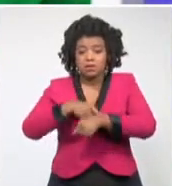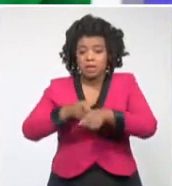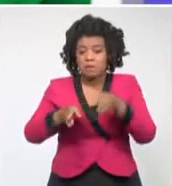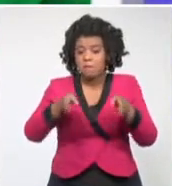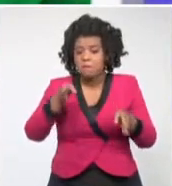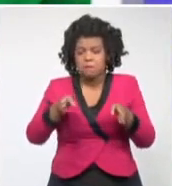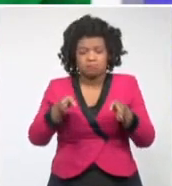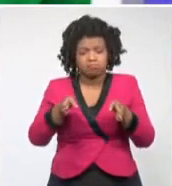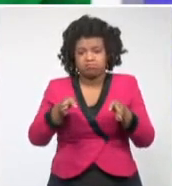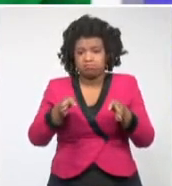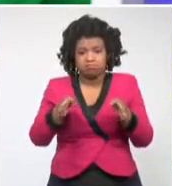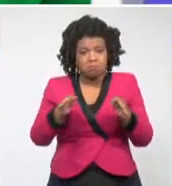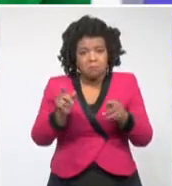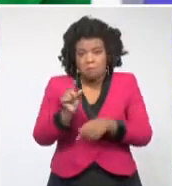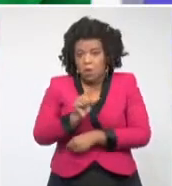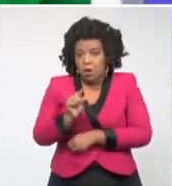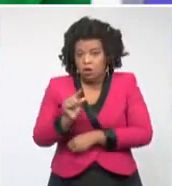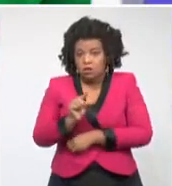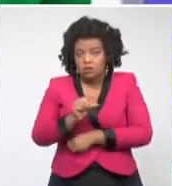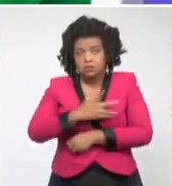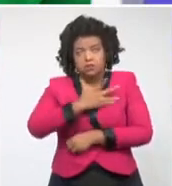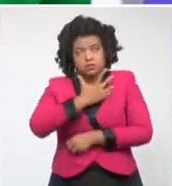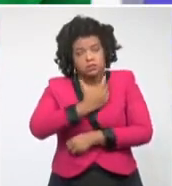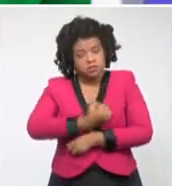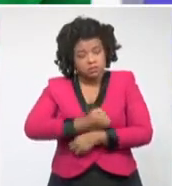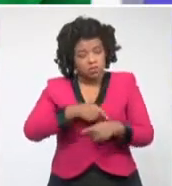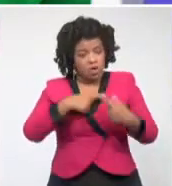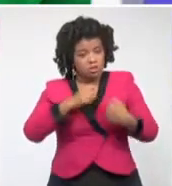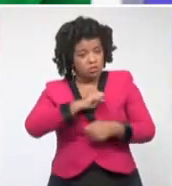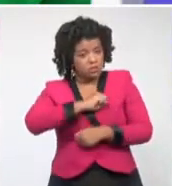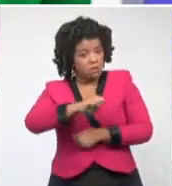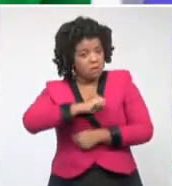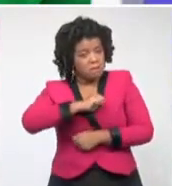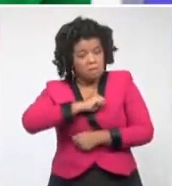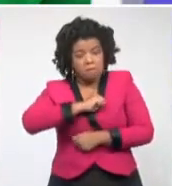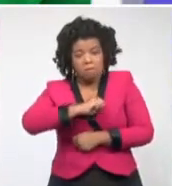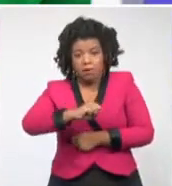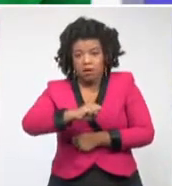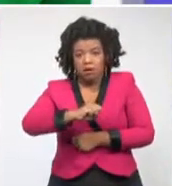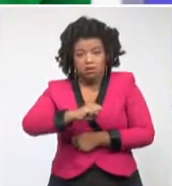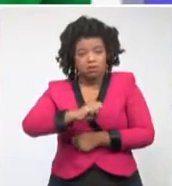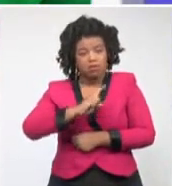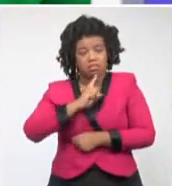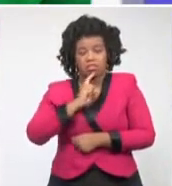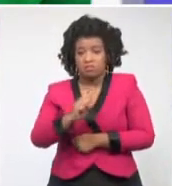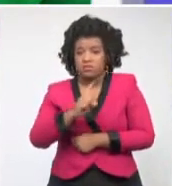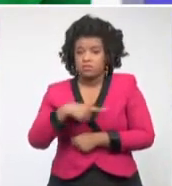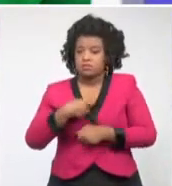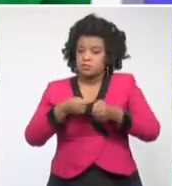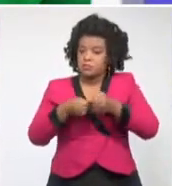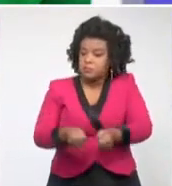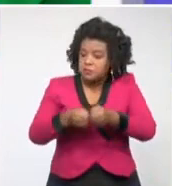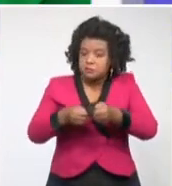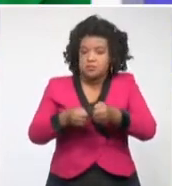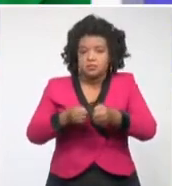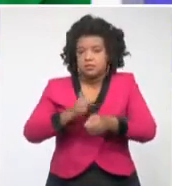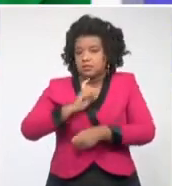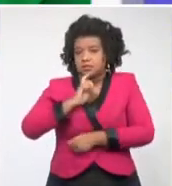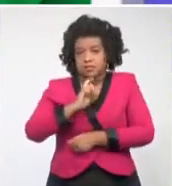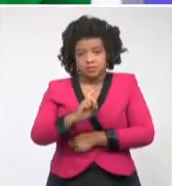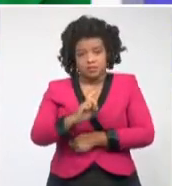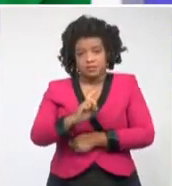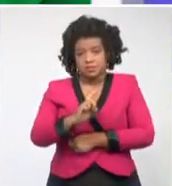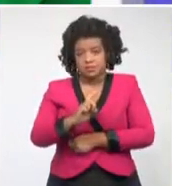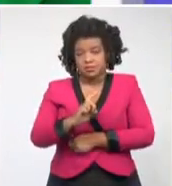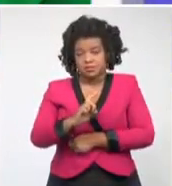y lamentablemente, hace una parada cardiorrespiratoria que no fue posible reanimarlo, no obstante